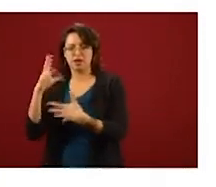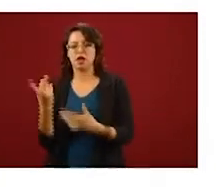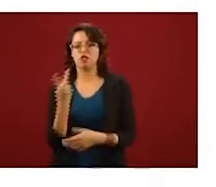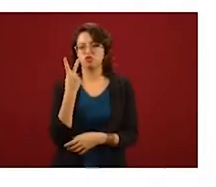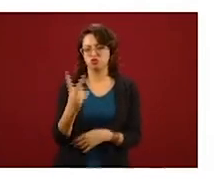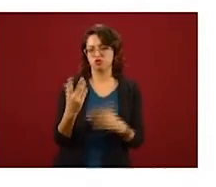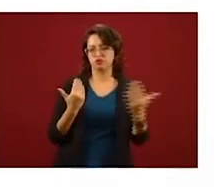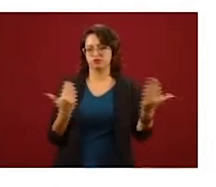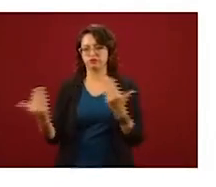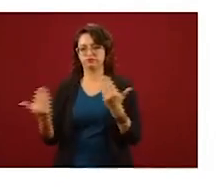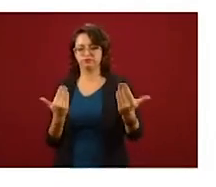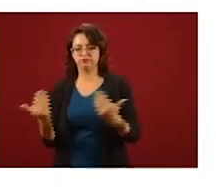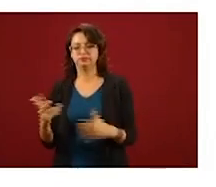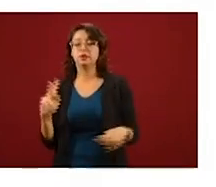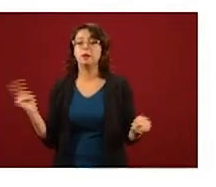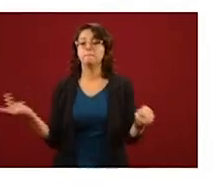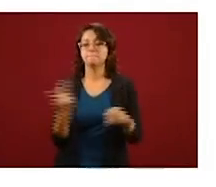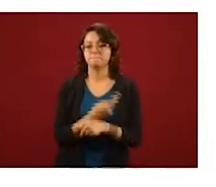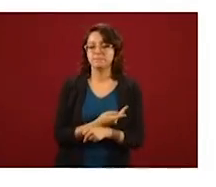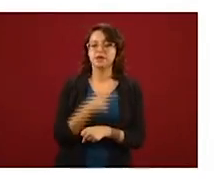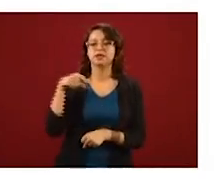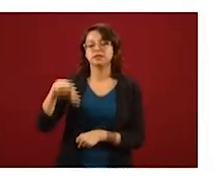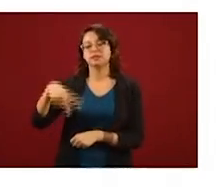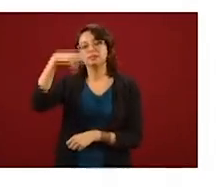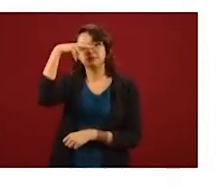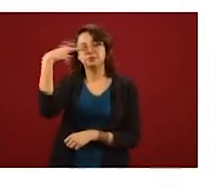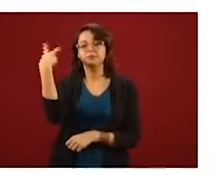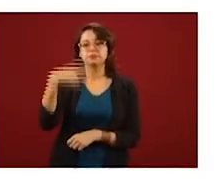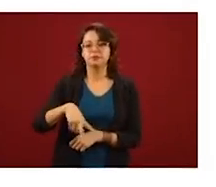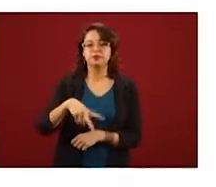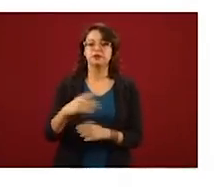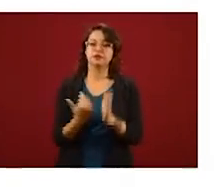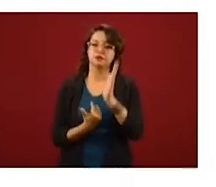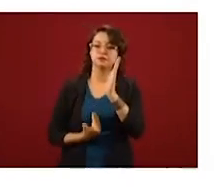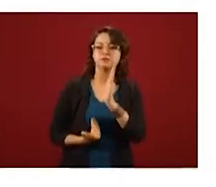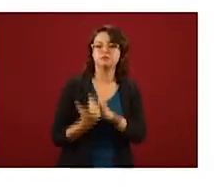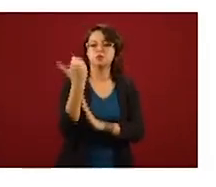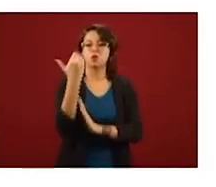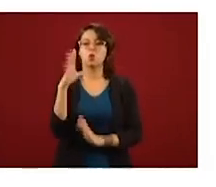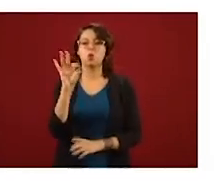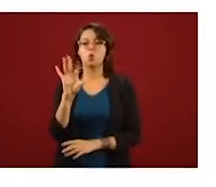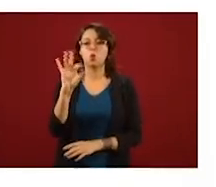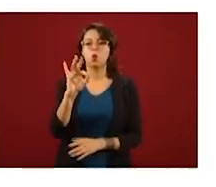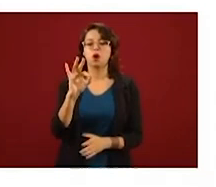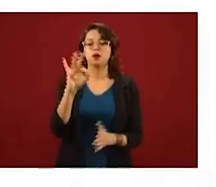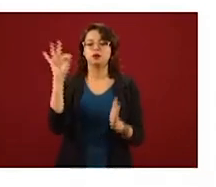nos ponen a México con un crecimiento de casi 40 puntos